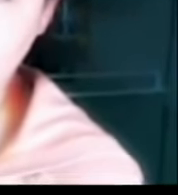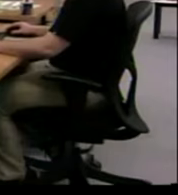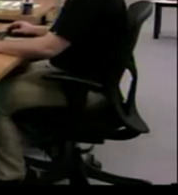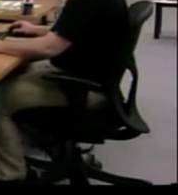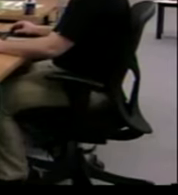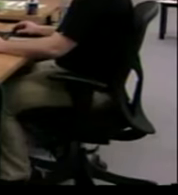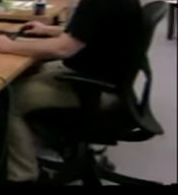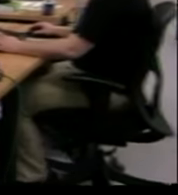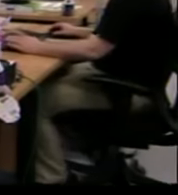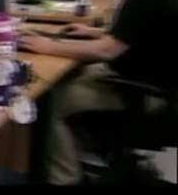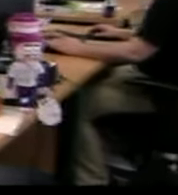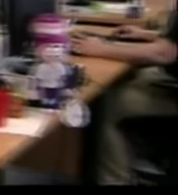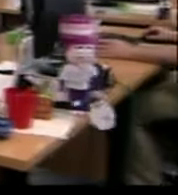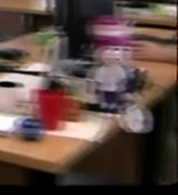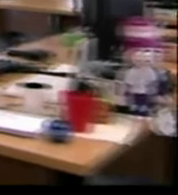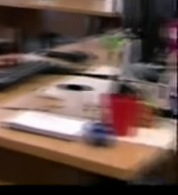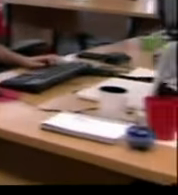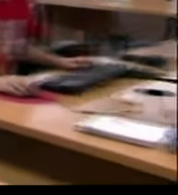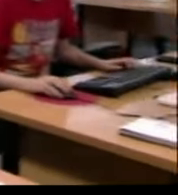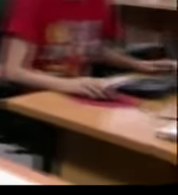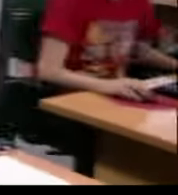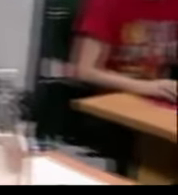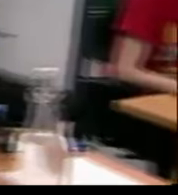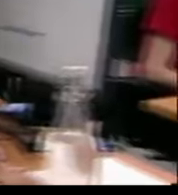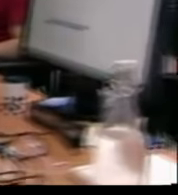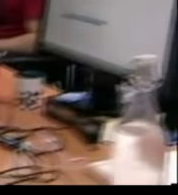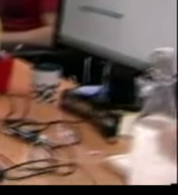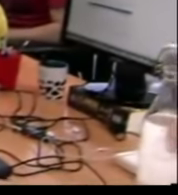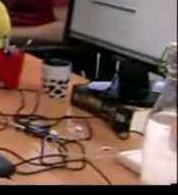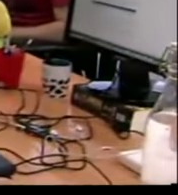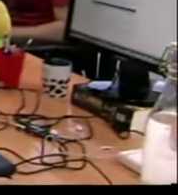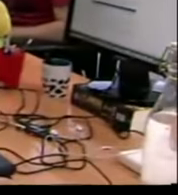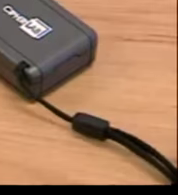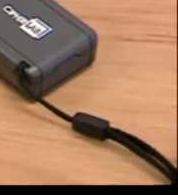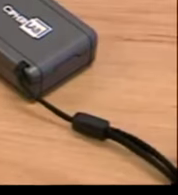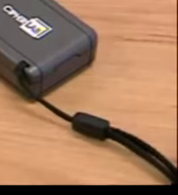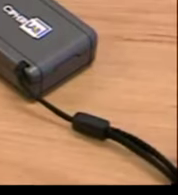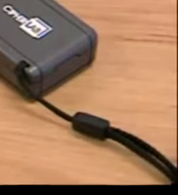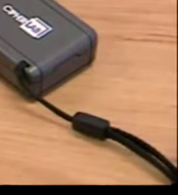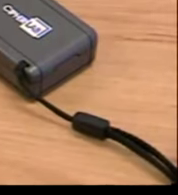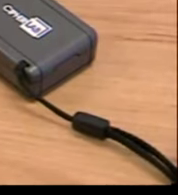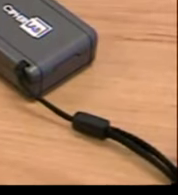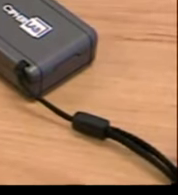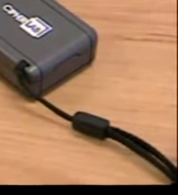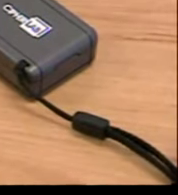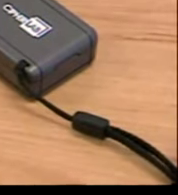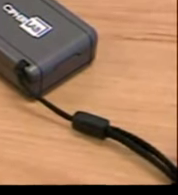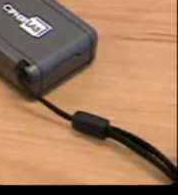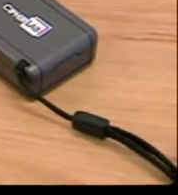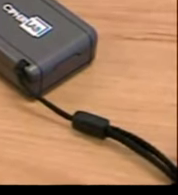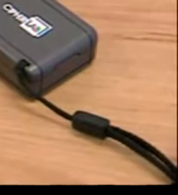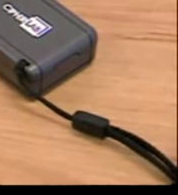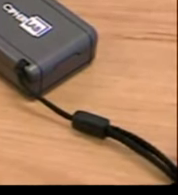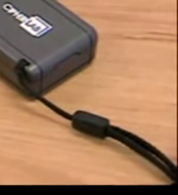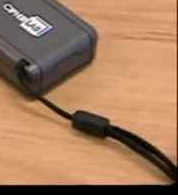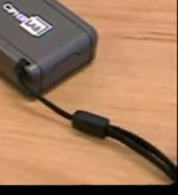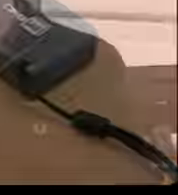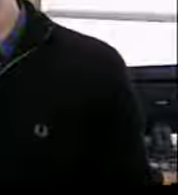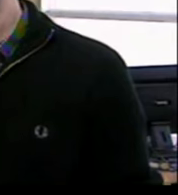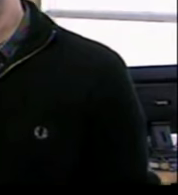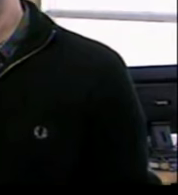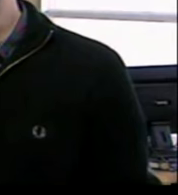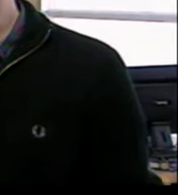negocio. Es en esta oficina de Hualca donde se ha desarrollado esta aplicación para el móvil. Esta gente no puede comprar un ordenador, pero todo el mundo tiene teléfono móvil. Entonces, con el